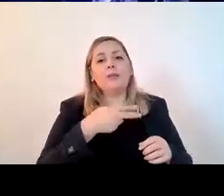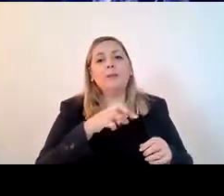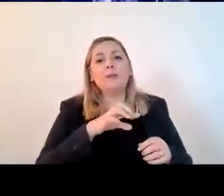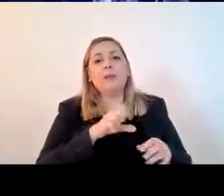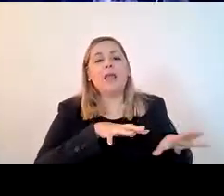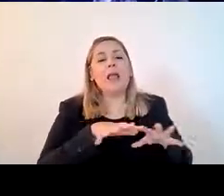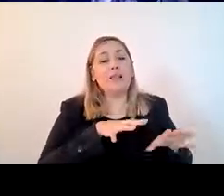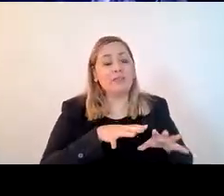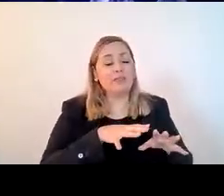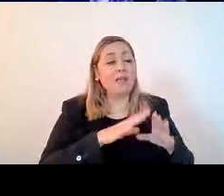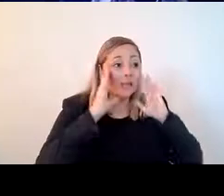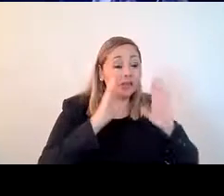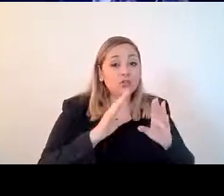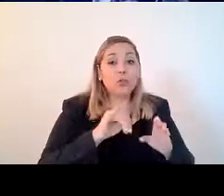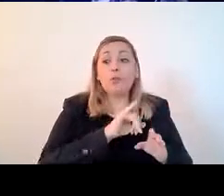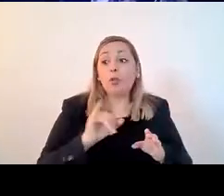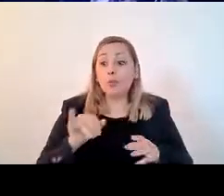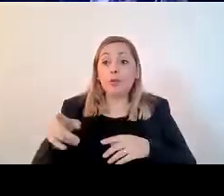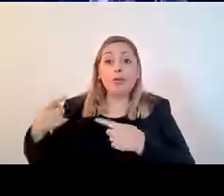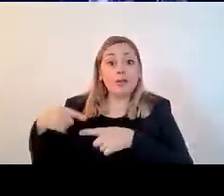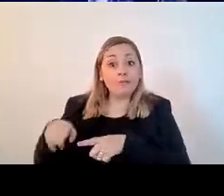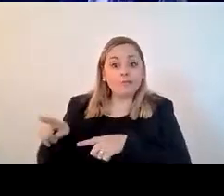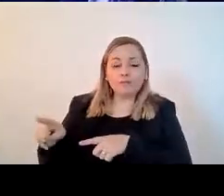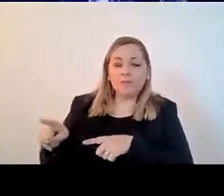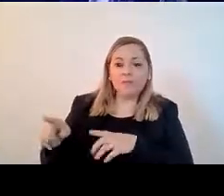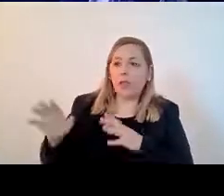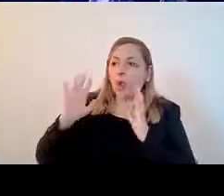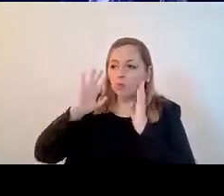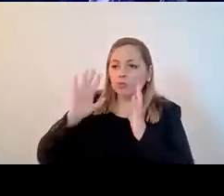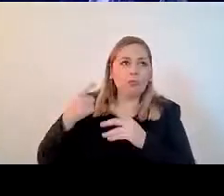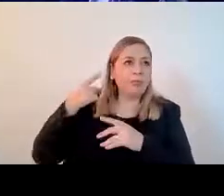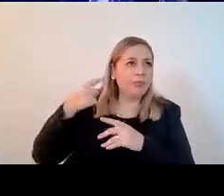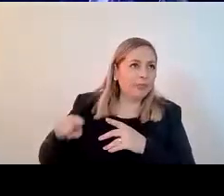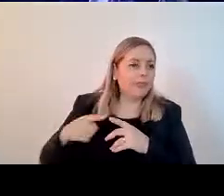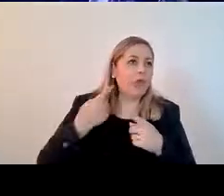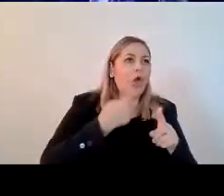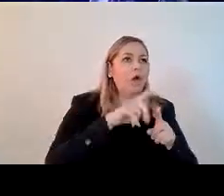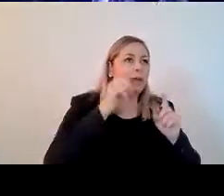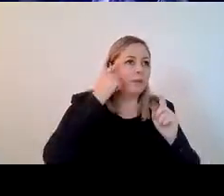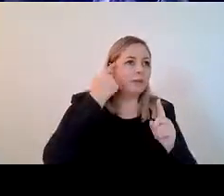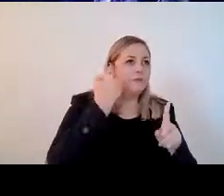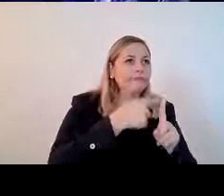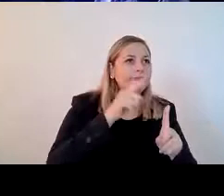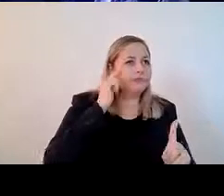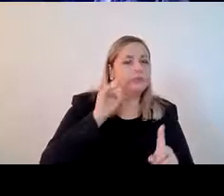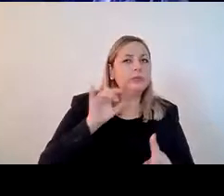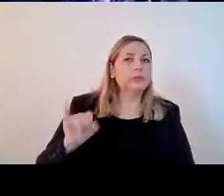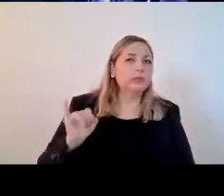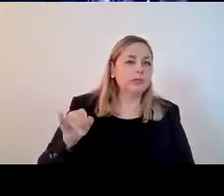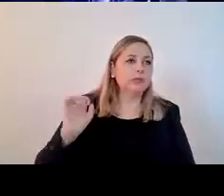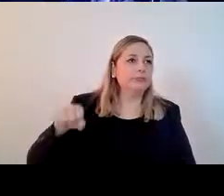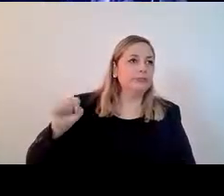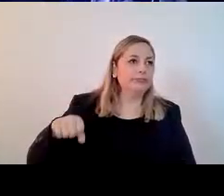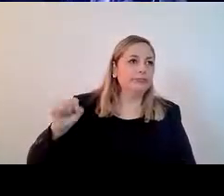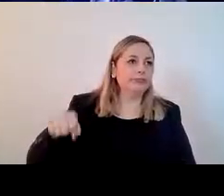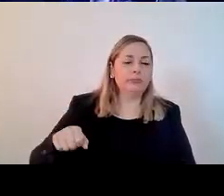hora que lo escuche a la pareja, él ya está en otra y no le escucha. Y le dice sí, sí, sí, pero la pareja se